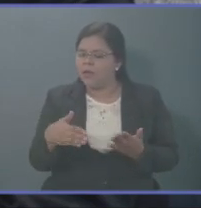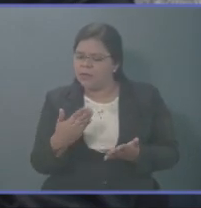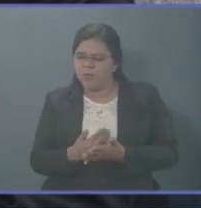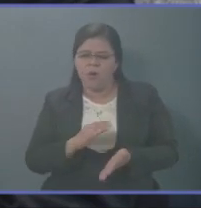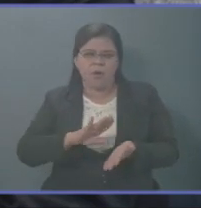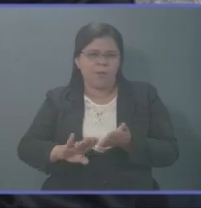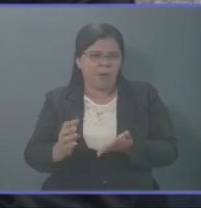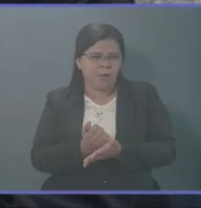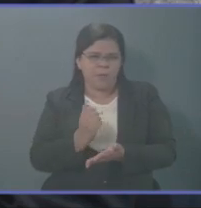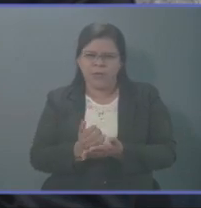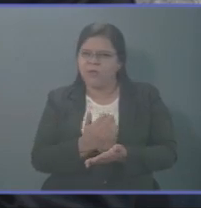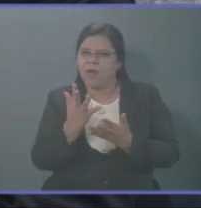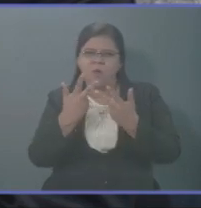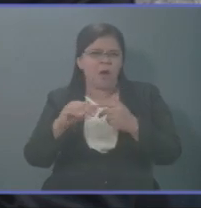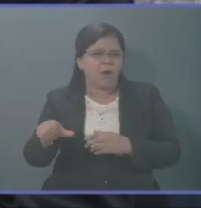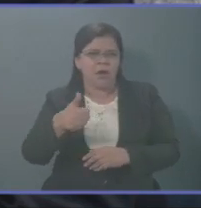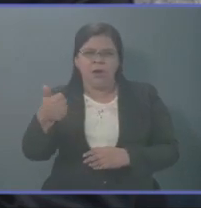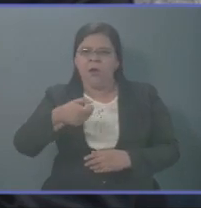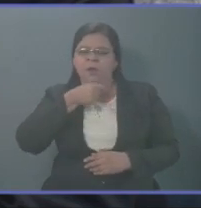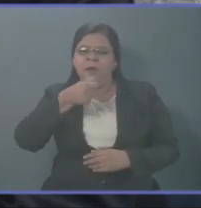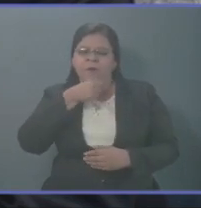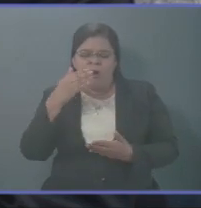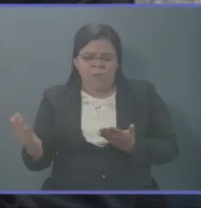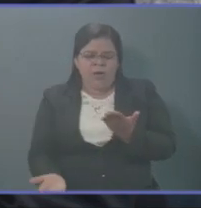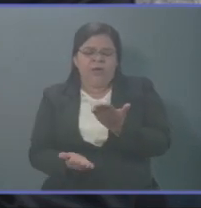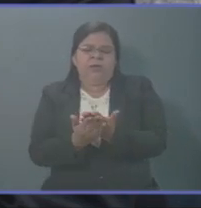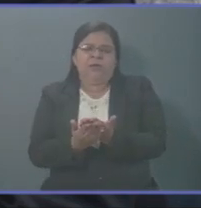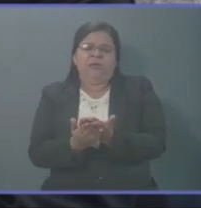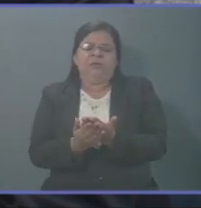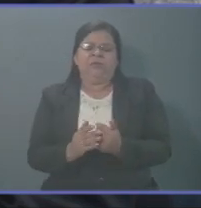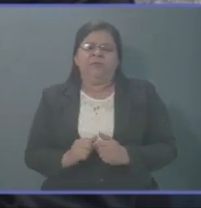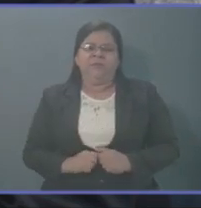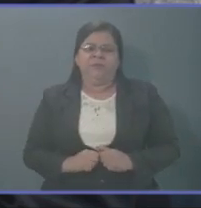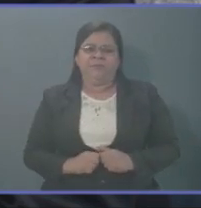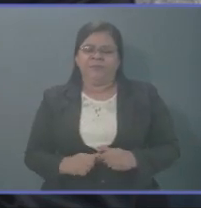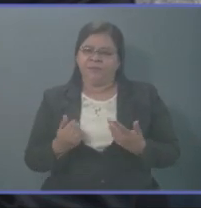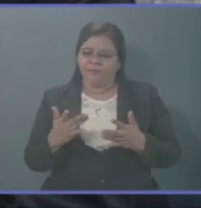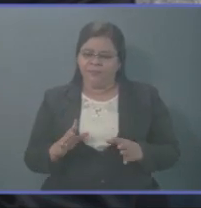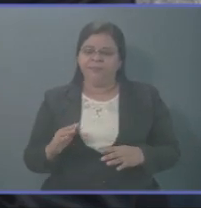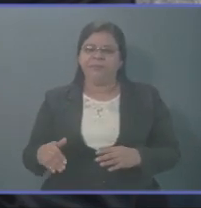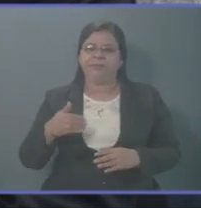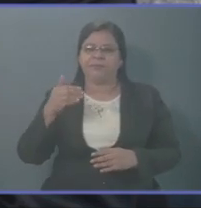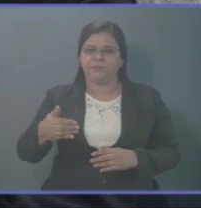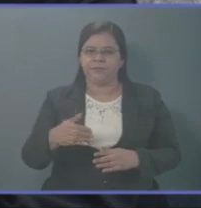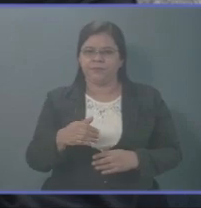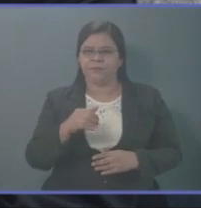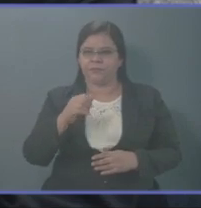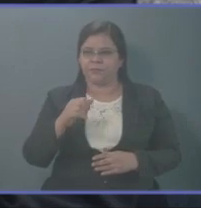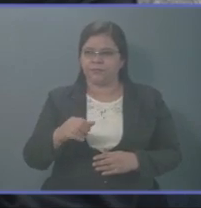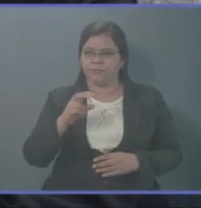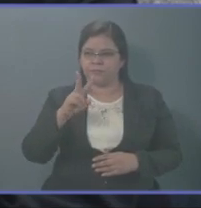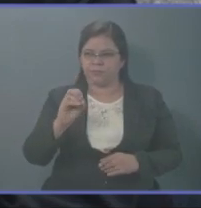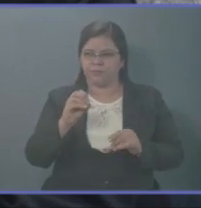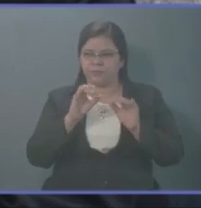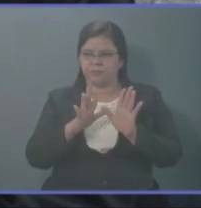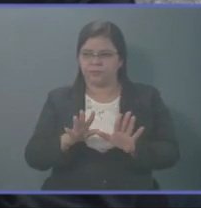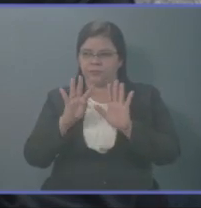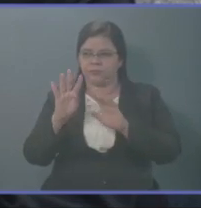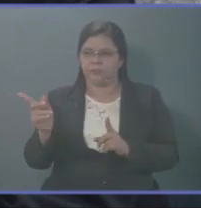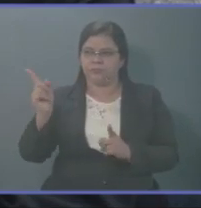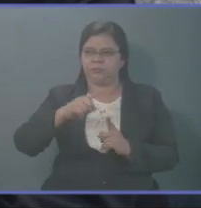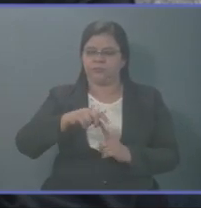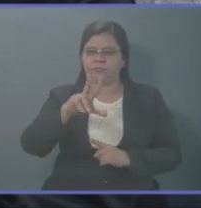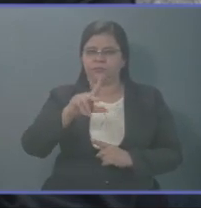información suplementaria reguladas en el reglamento del Código Tributario, correspondiente al periodo anual de 2019 hasta el